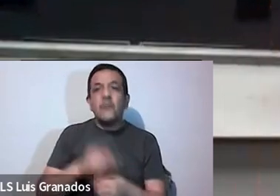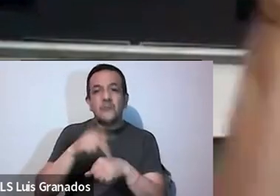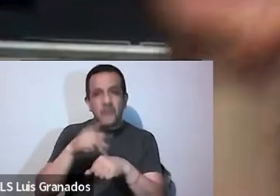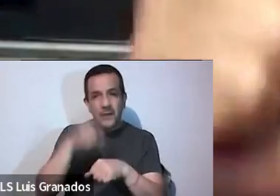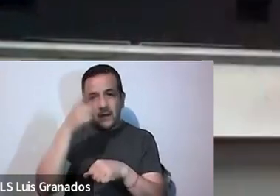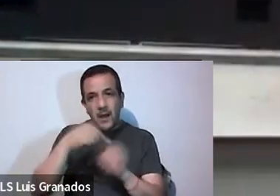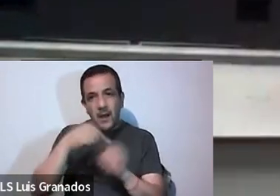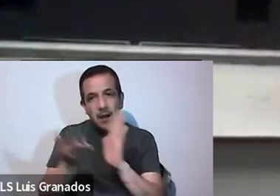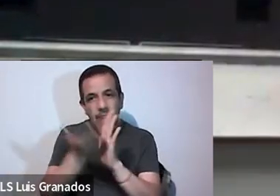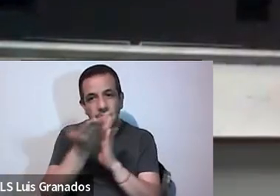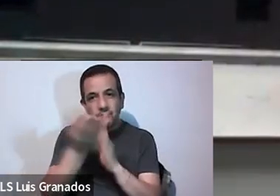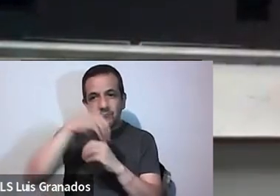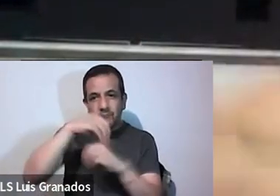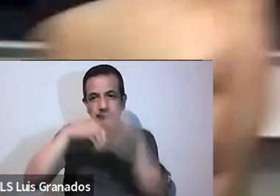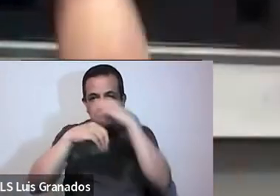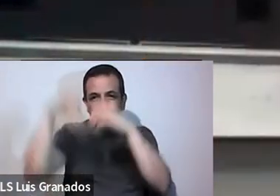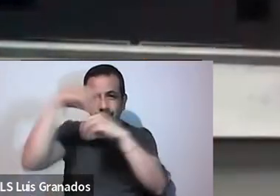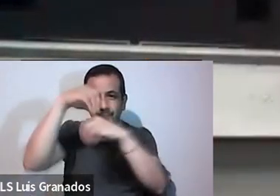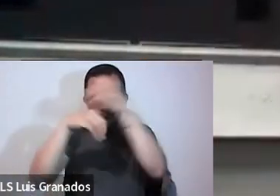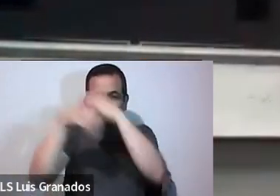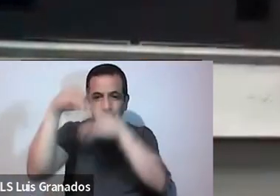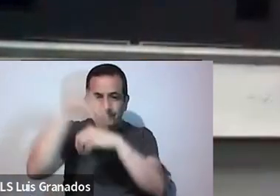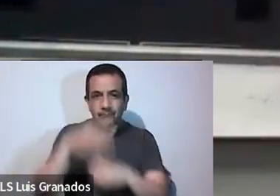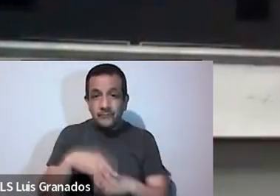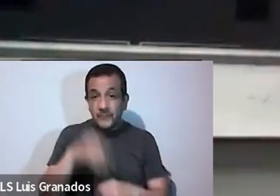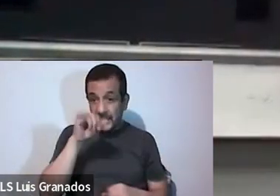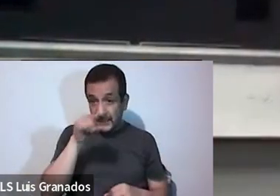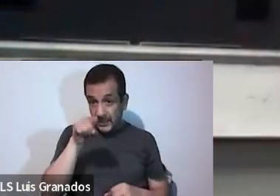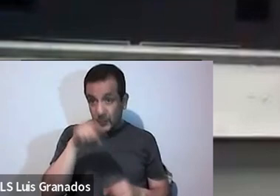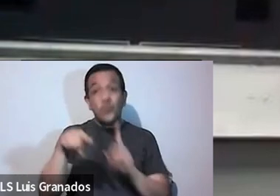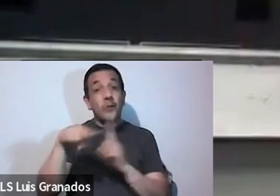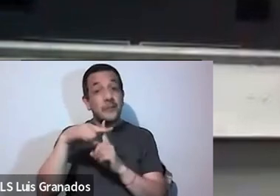como piedras de edificación? ¿Estás positivo?